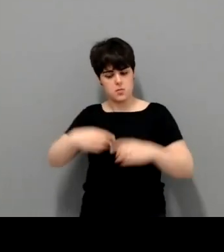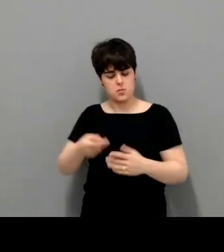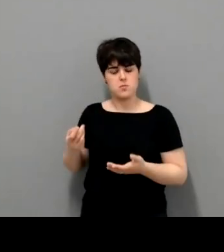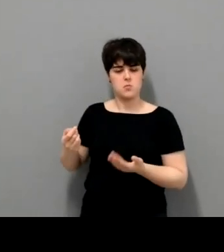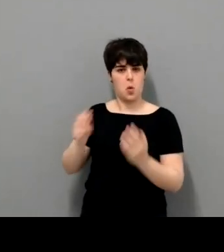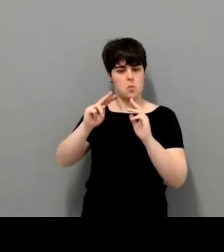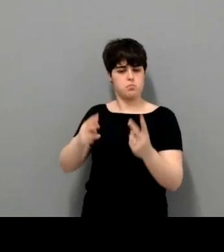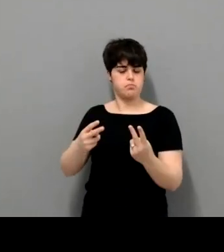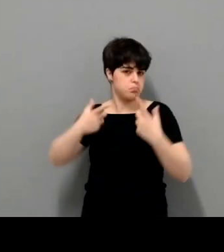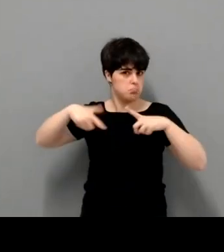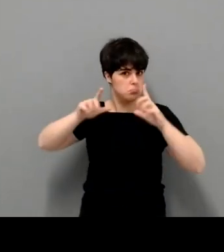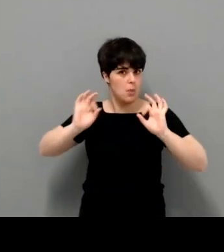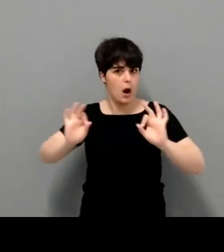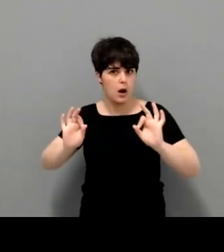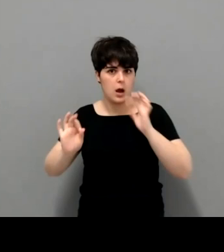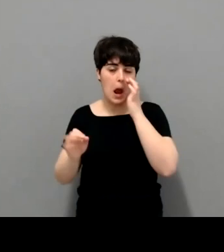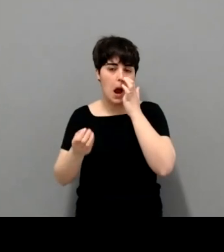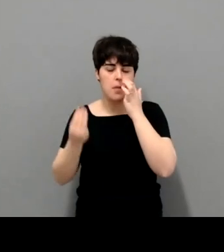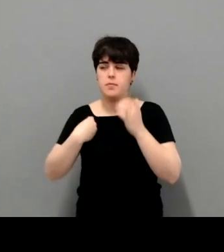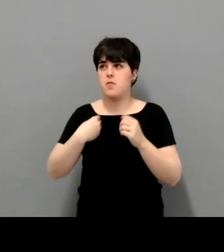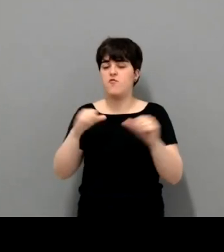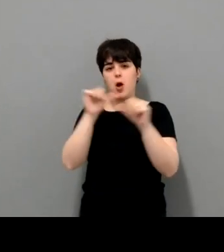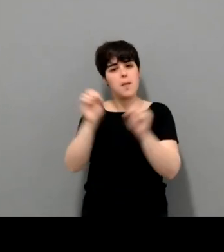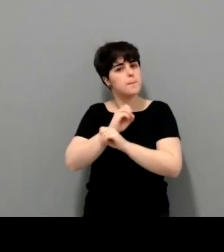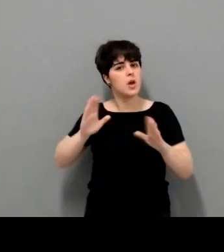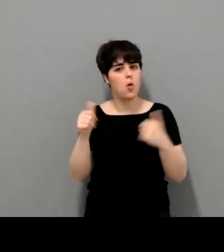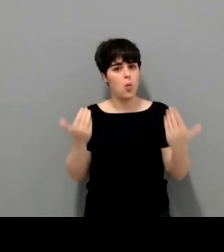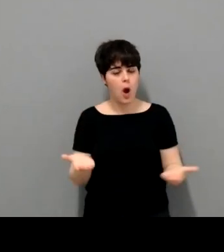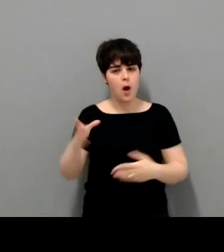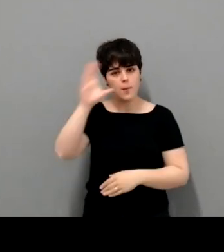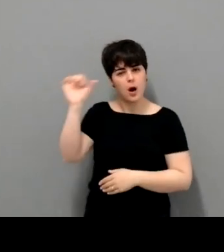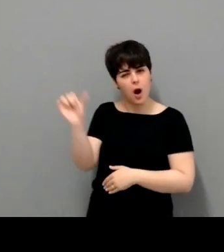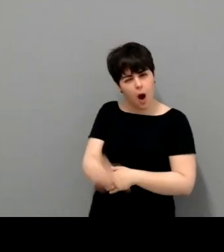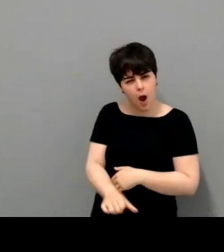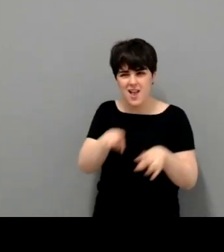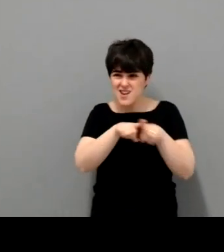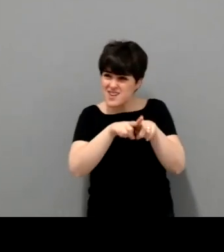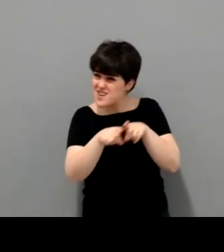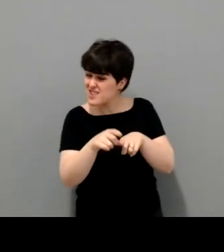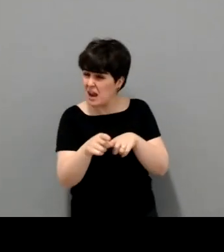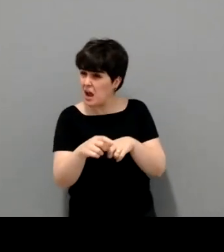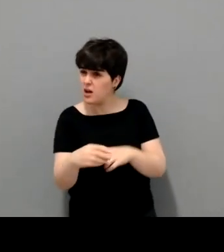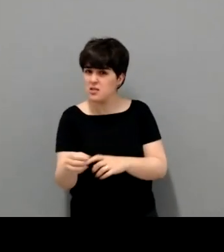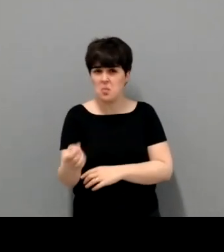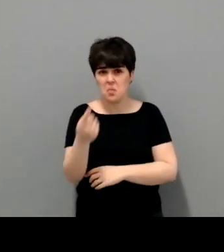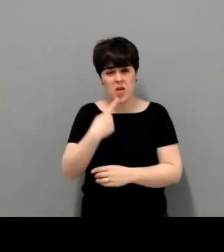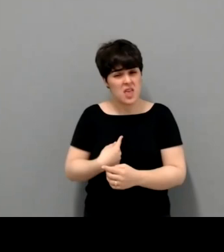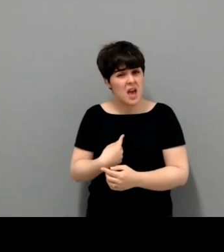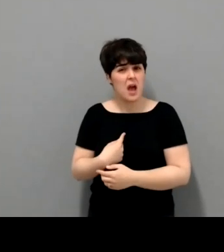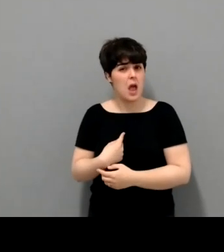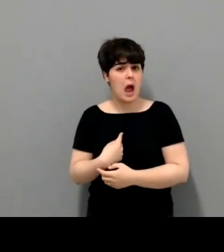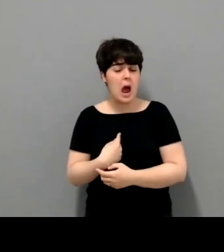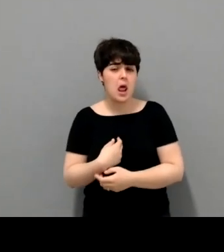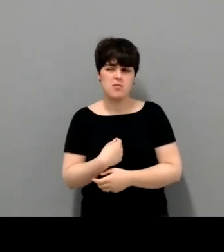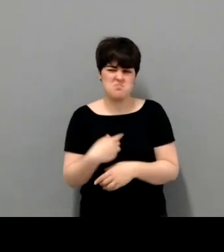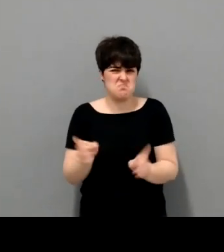mejor forma va a ser escucharos. No me va a importar escuchar críticas, no me va a importar, me va a doler